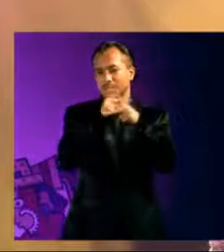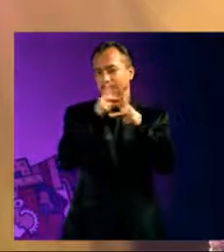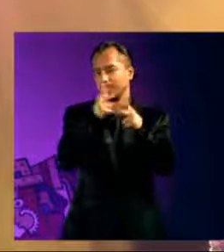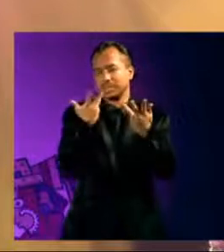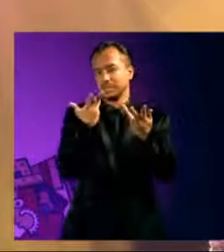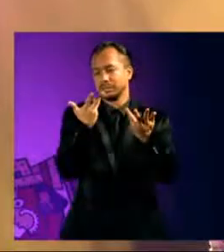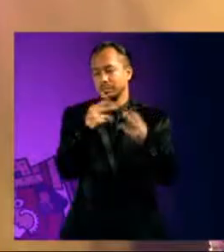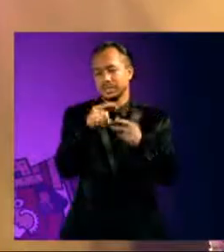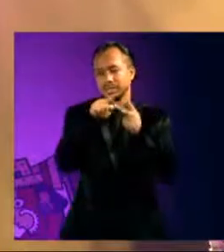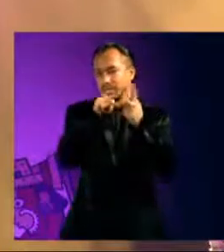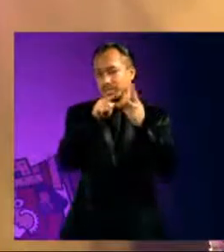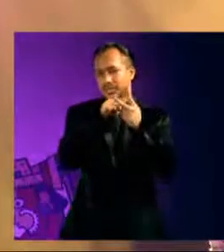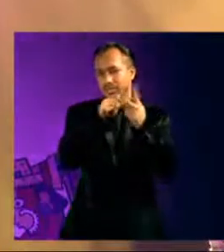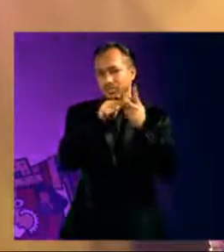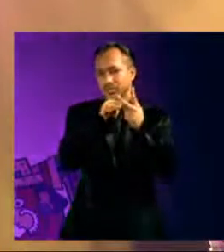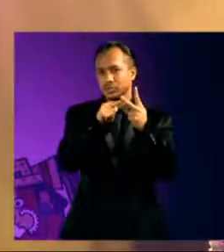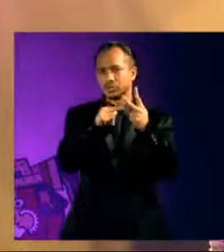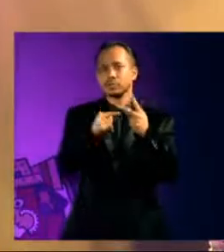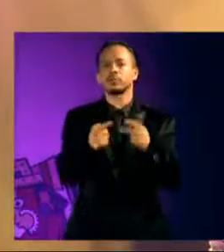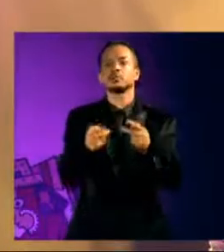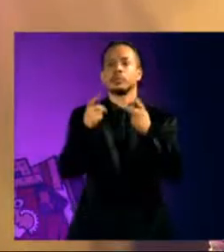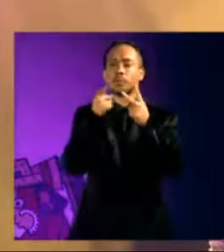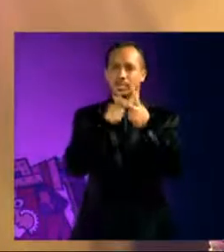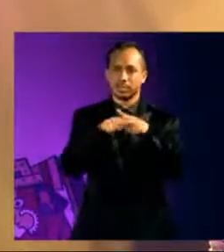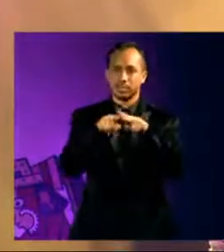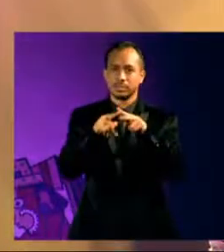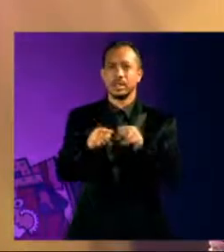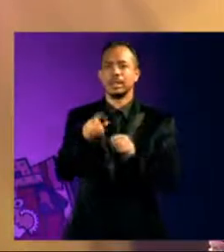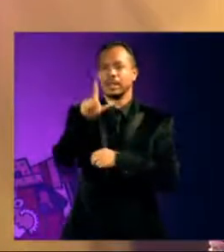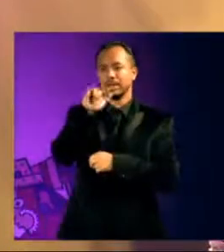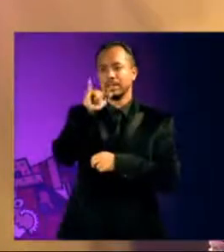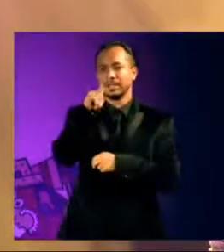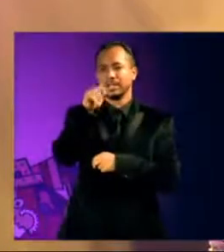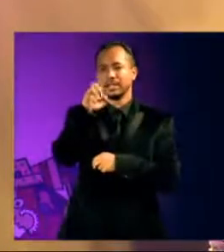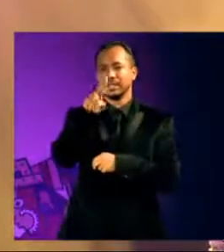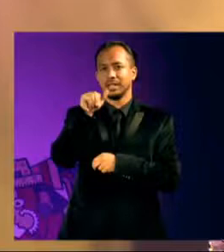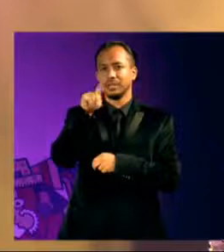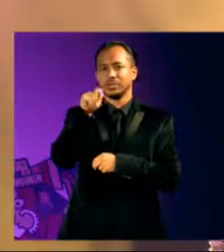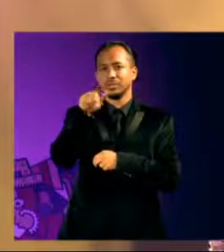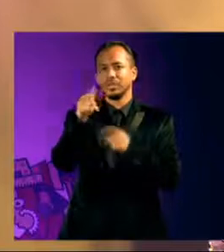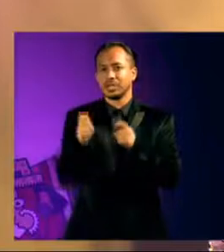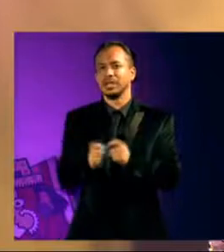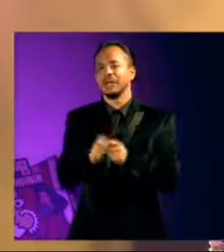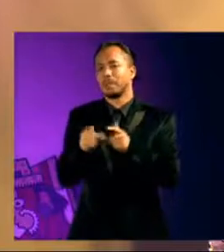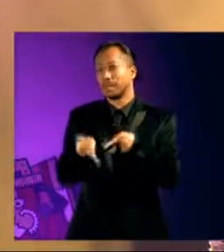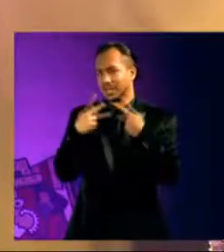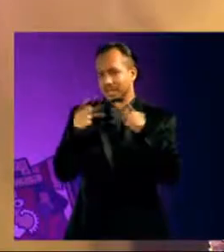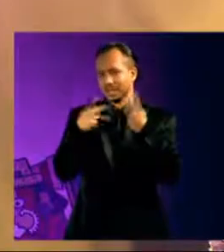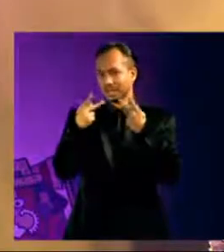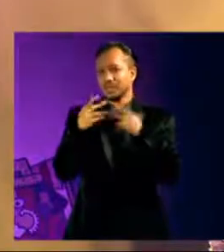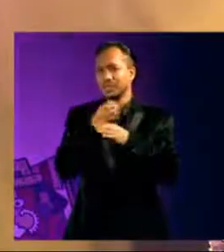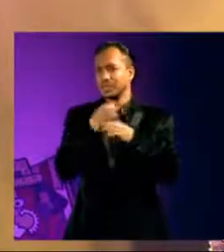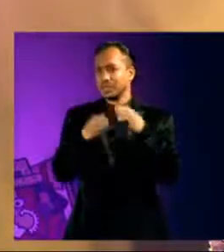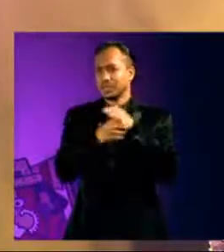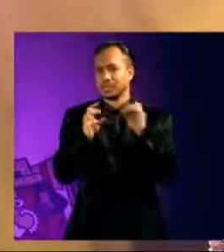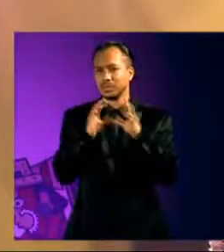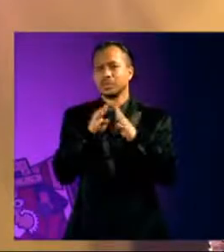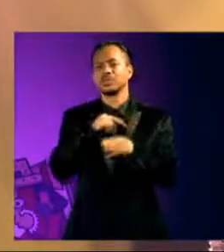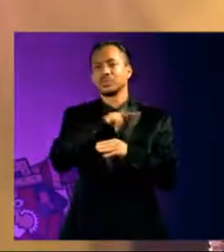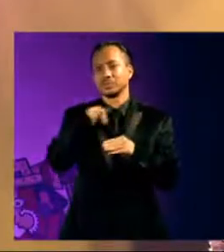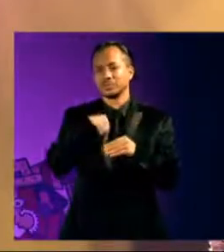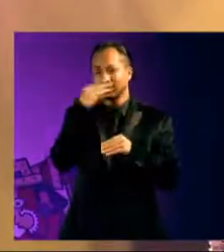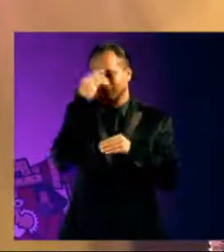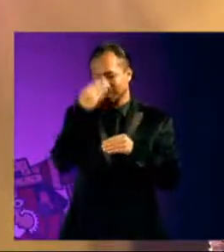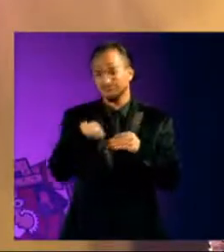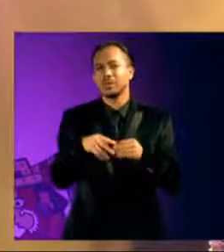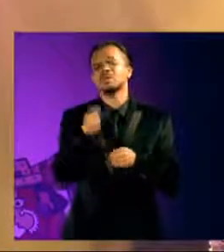repente empezaron a vender como literatura cosas que eran completamente predecibles que desde las creadas dos páginas ya sabías